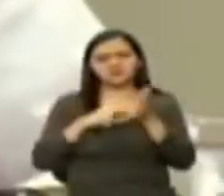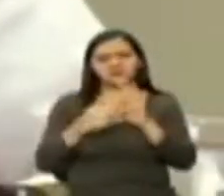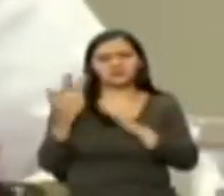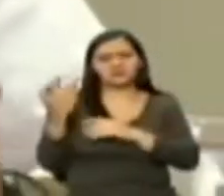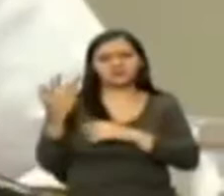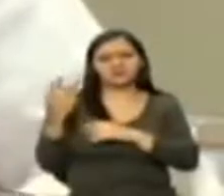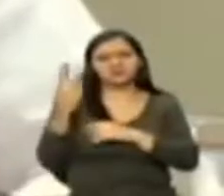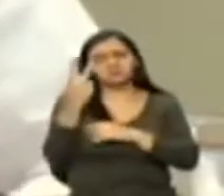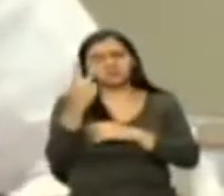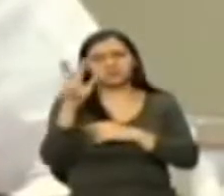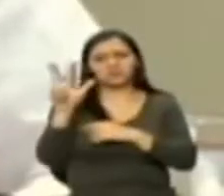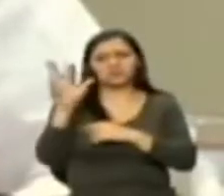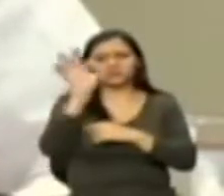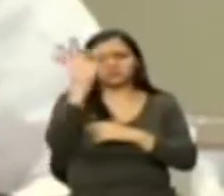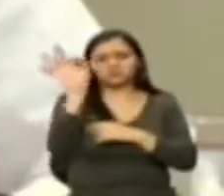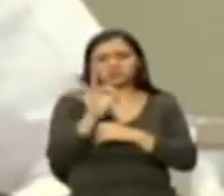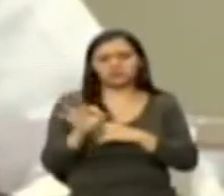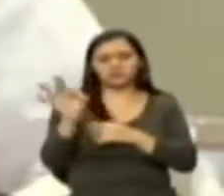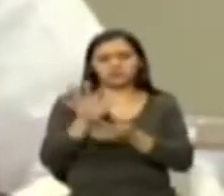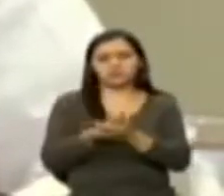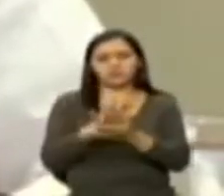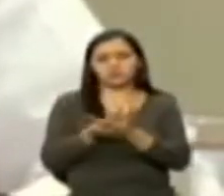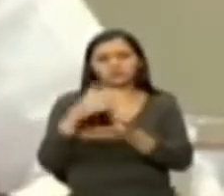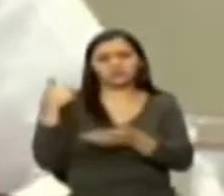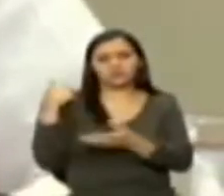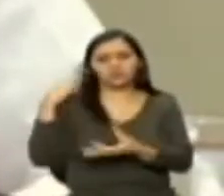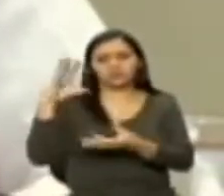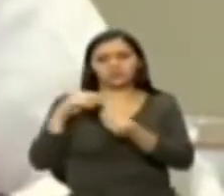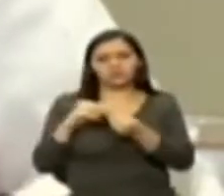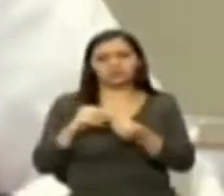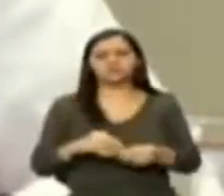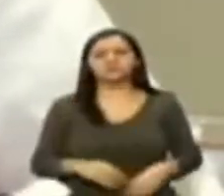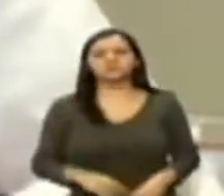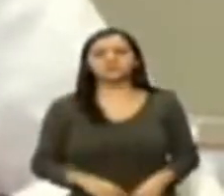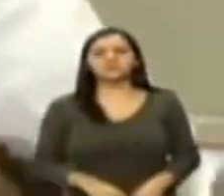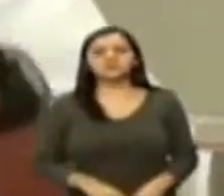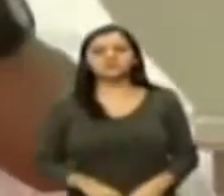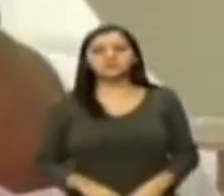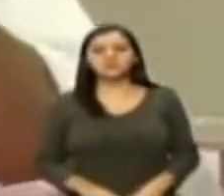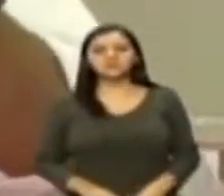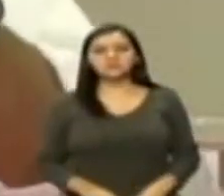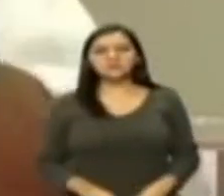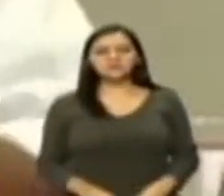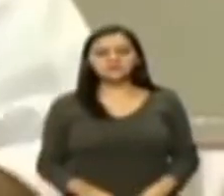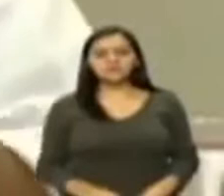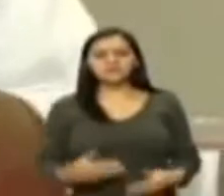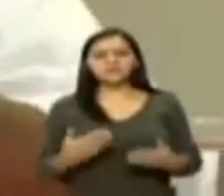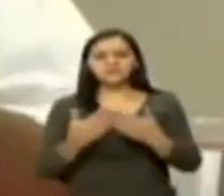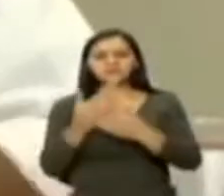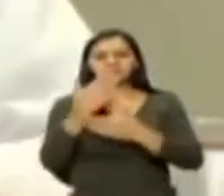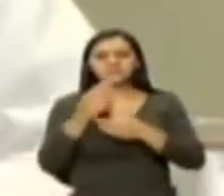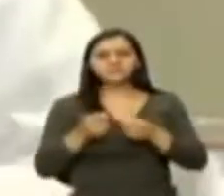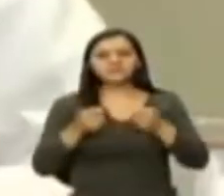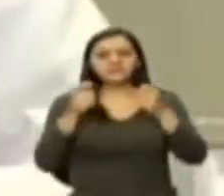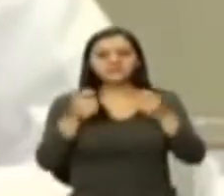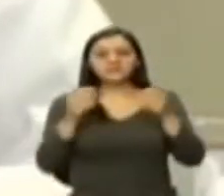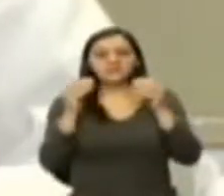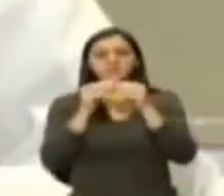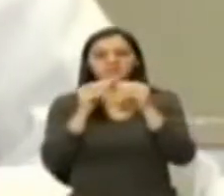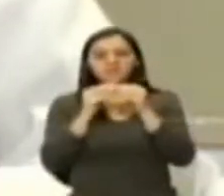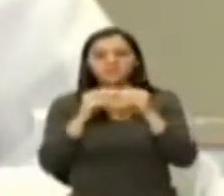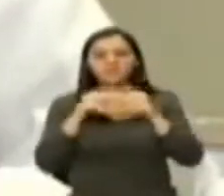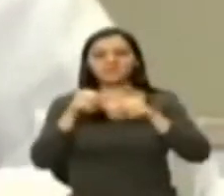20%, 23% por ahí de las escuelas, o sea, casi la cuarta parte de las escuelas del milenio. Esa es la nueva justicia, ¿no? Por fin se está haciendo